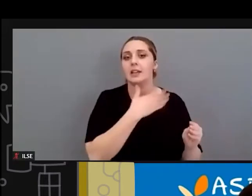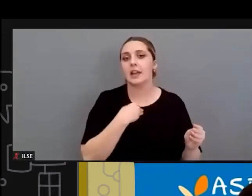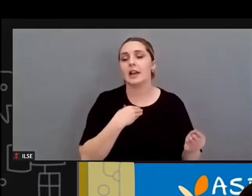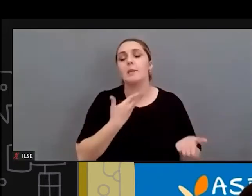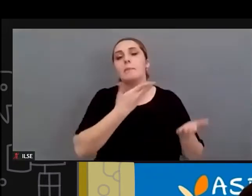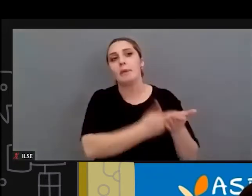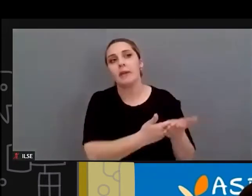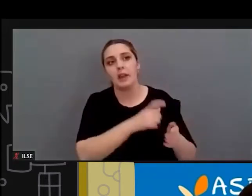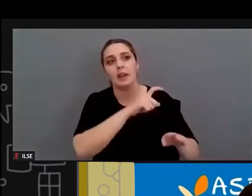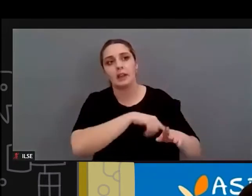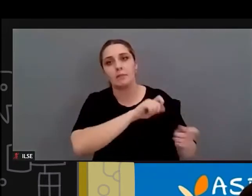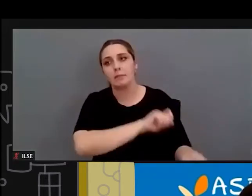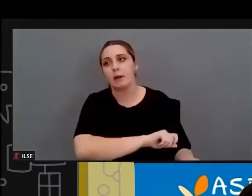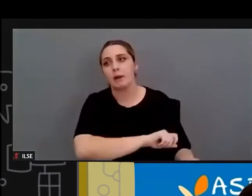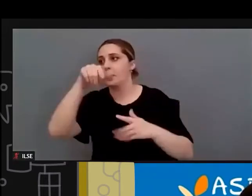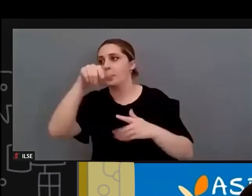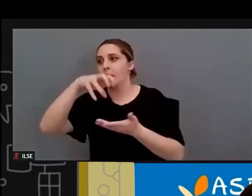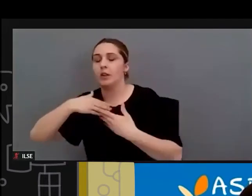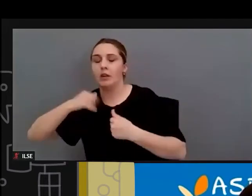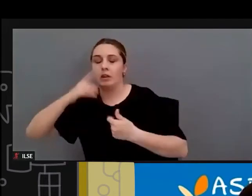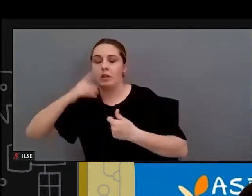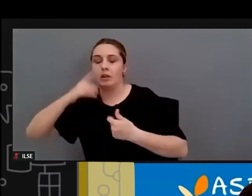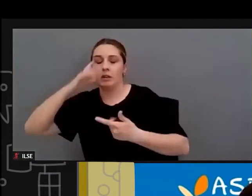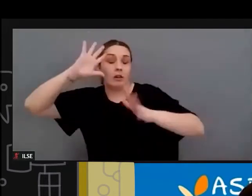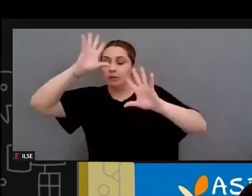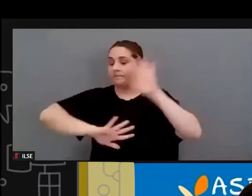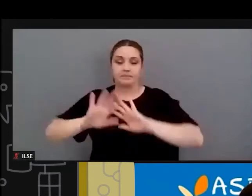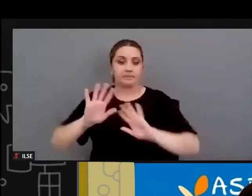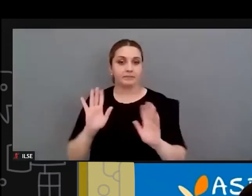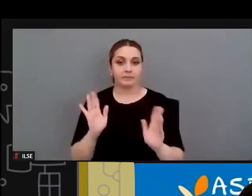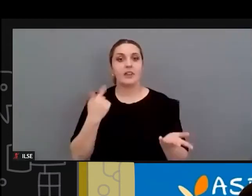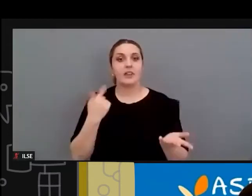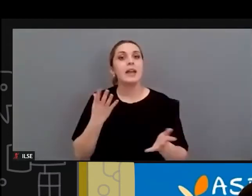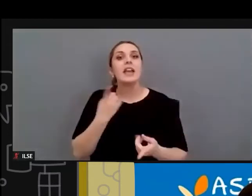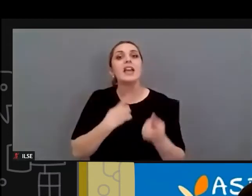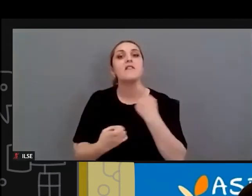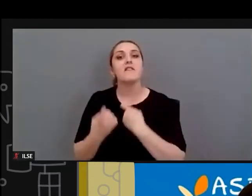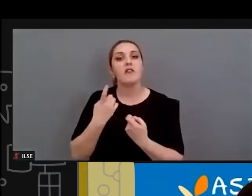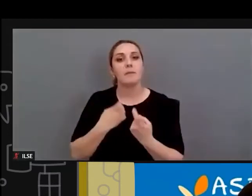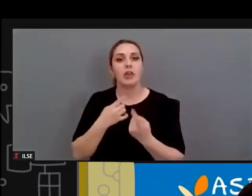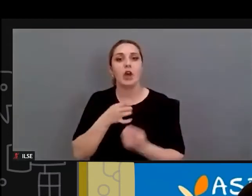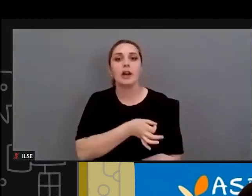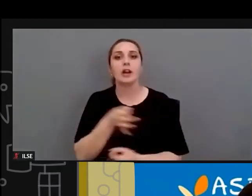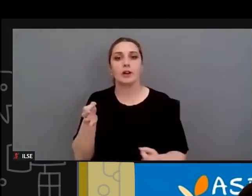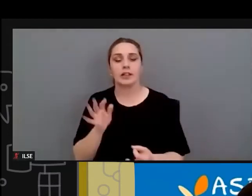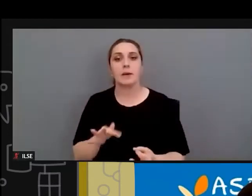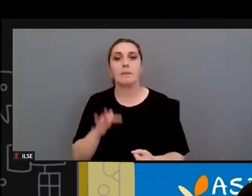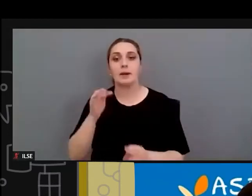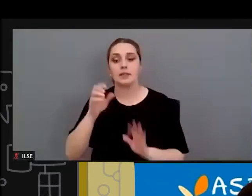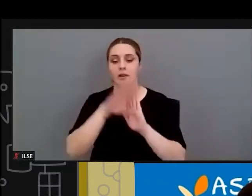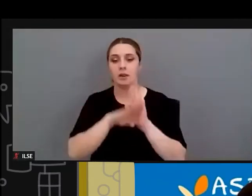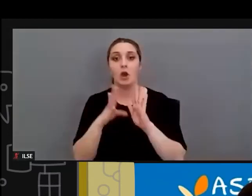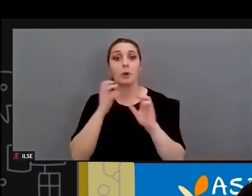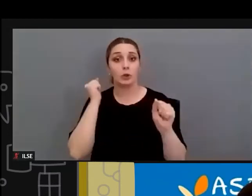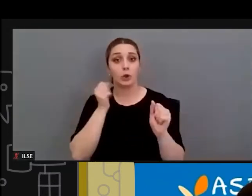cuánto tiempo bueno es una locura o sea que también hay que hacer que la información se dé de manera correcta y que los protocolos de